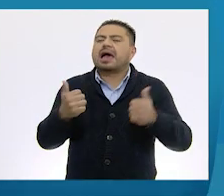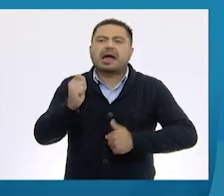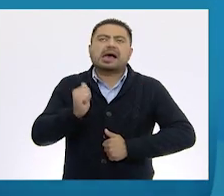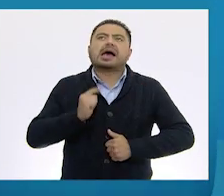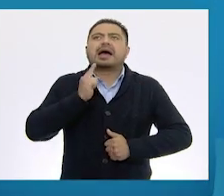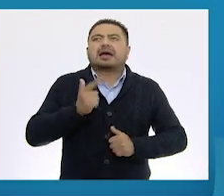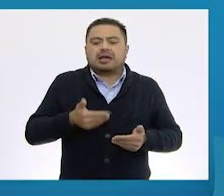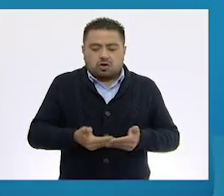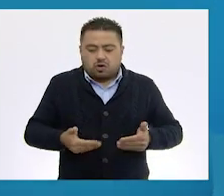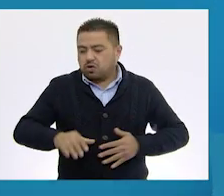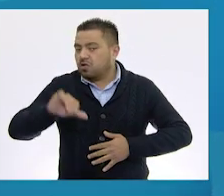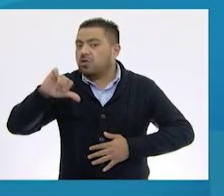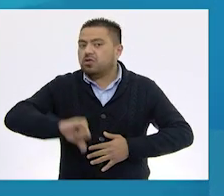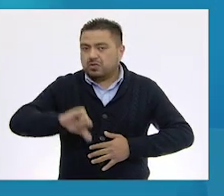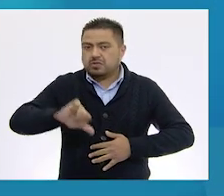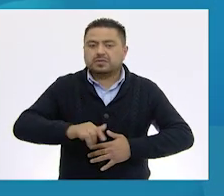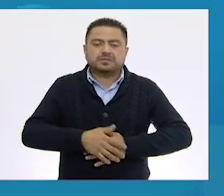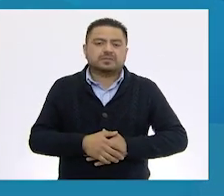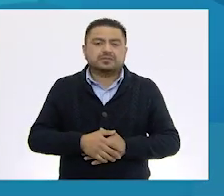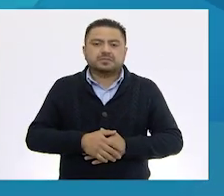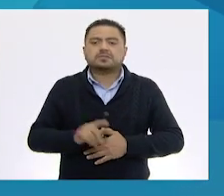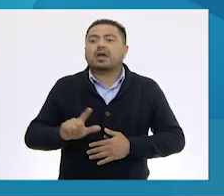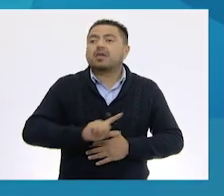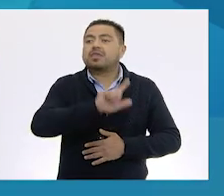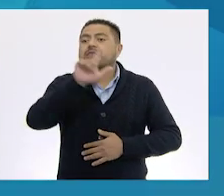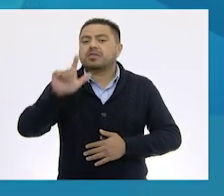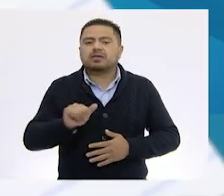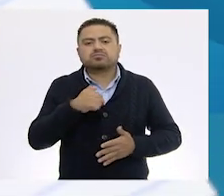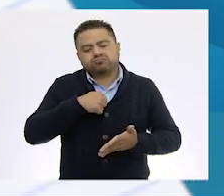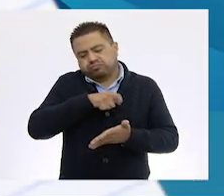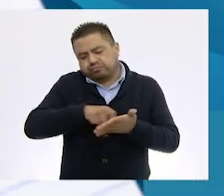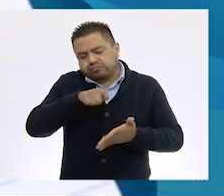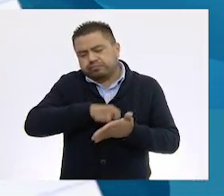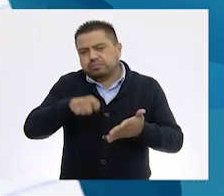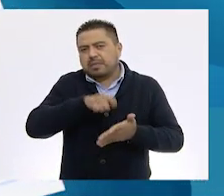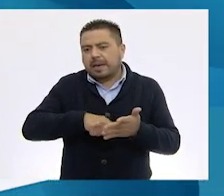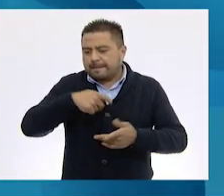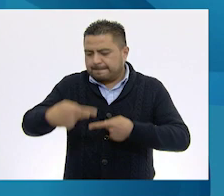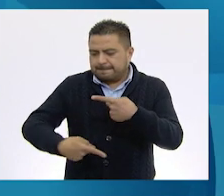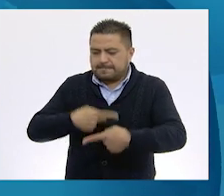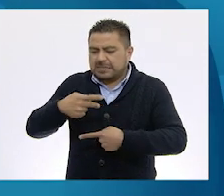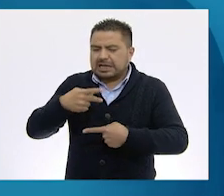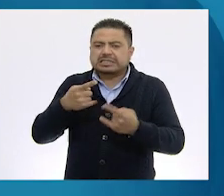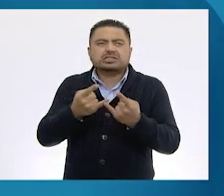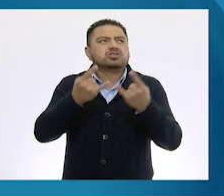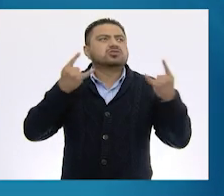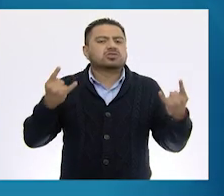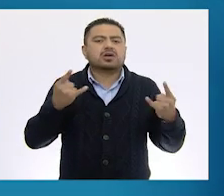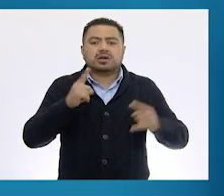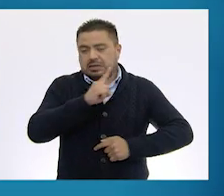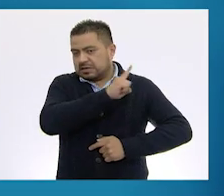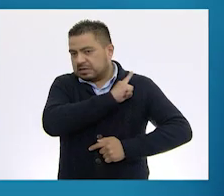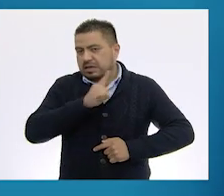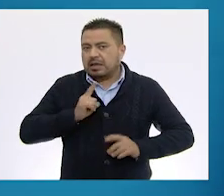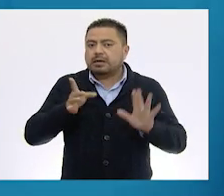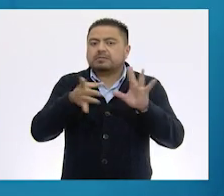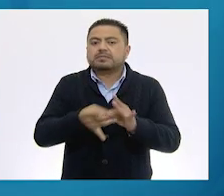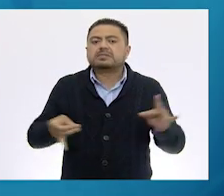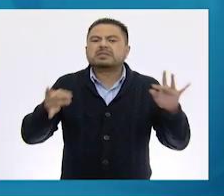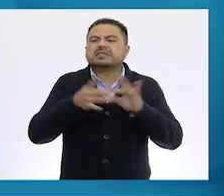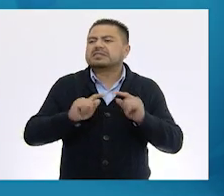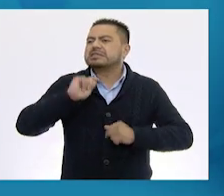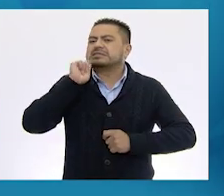nuestro presente. Y después anoté que nuestra pregunta histórica debe referirse a